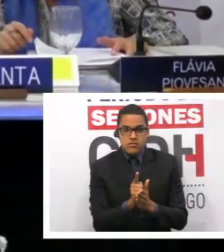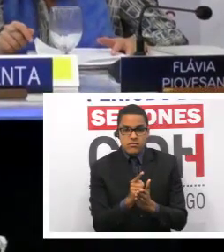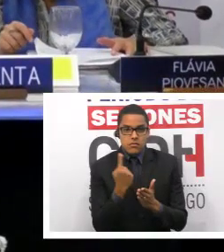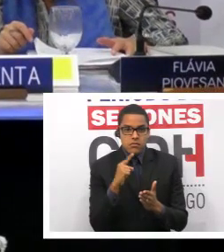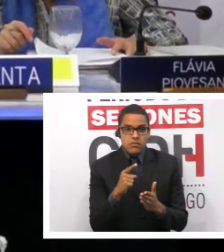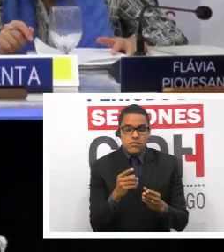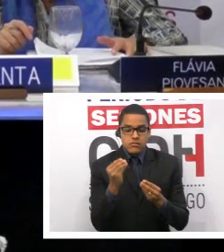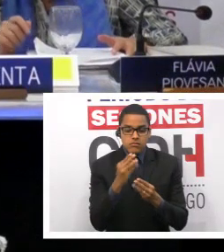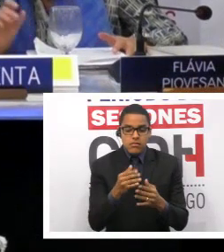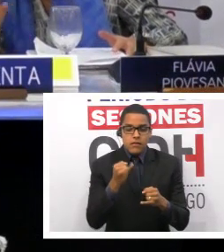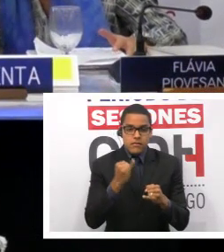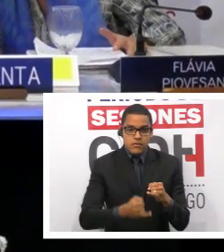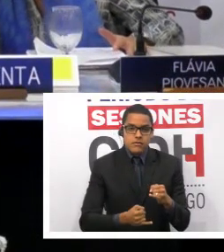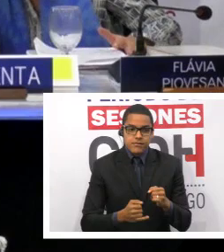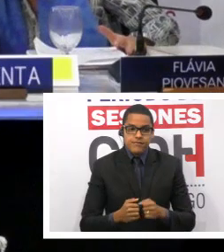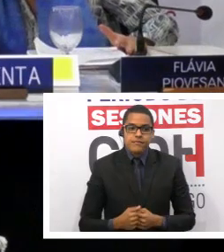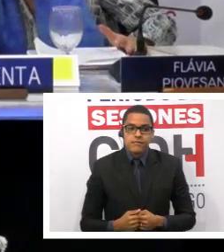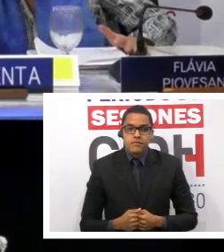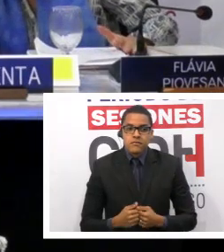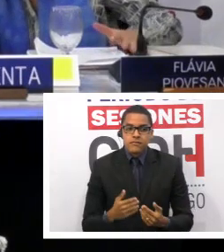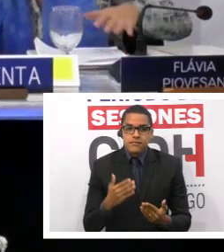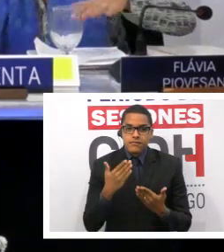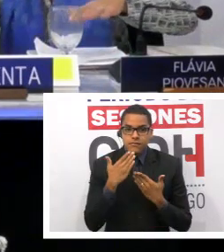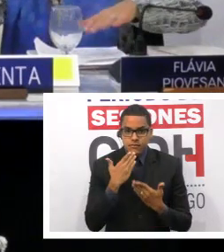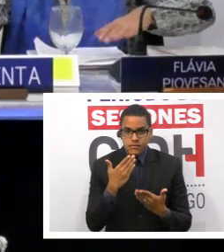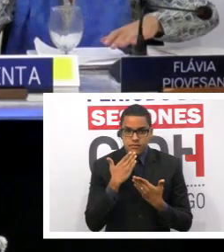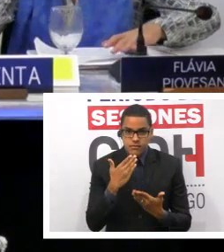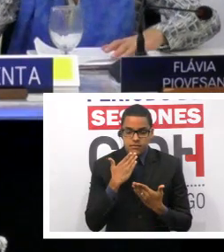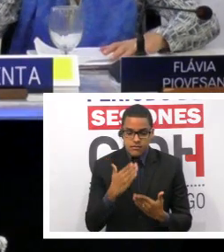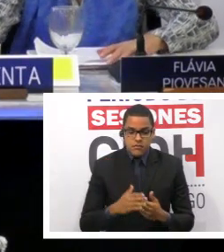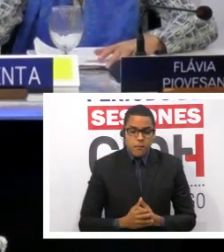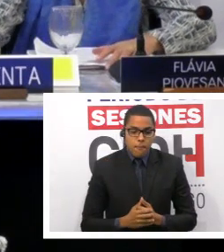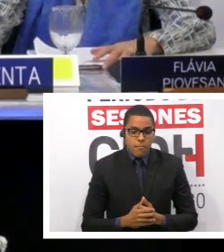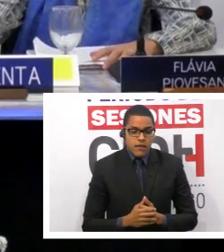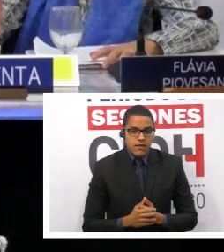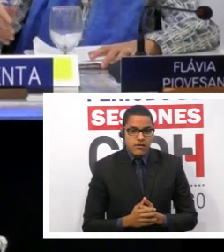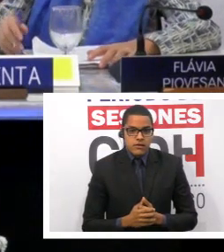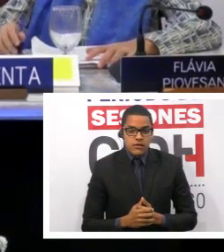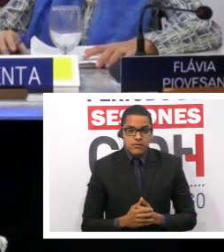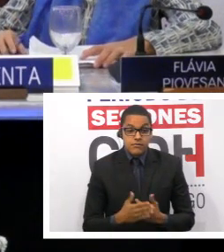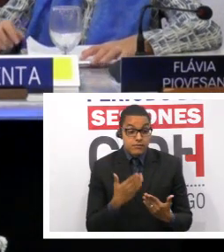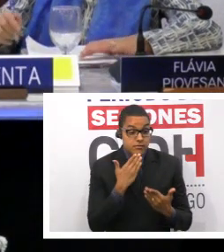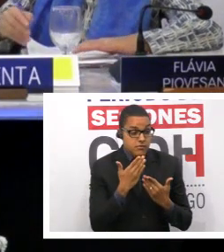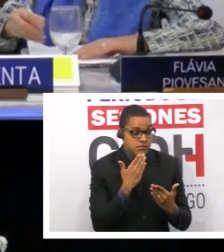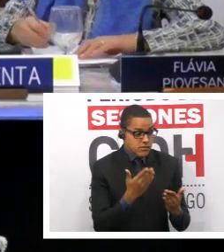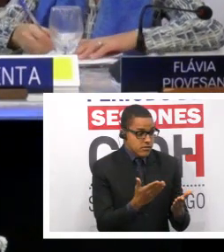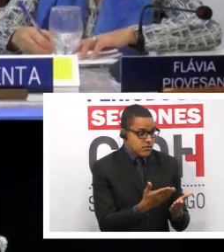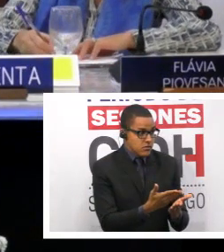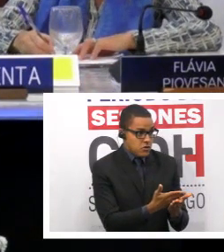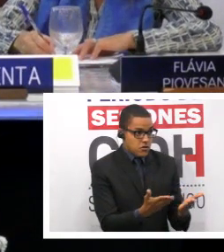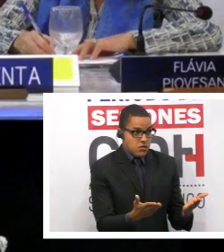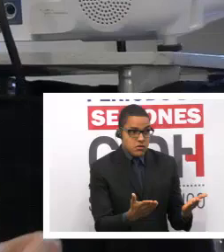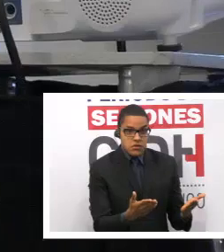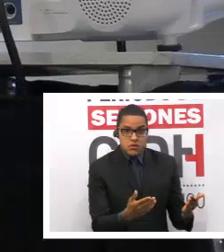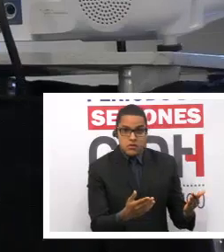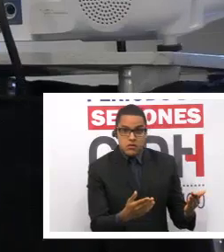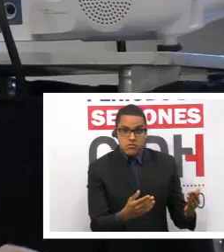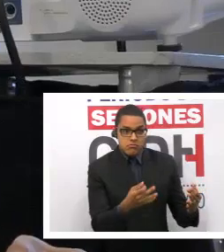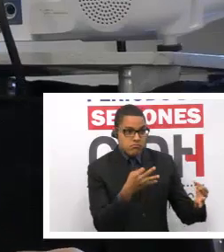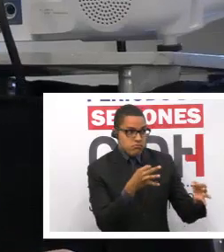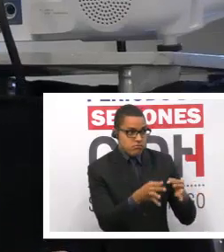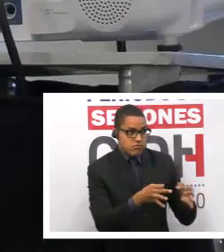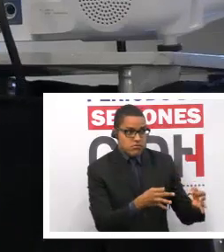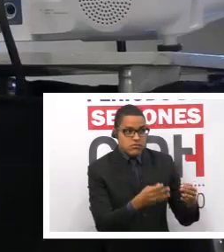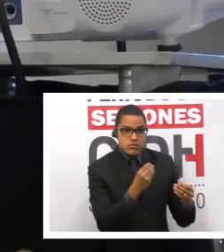muchas gracias a la comisión por los comentarios por las consideraciones están sustantivas y tan acertadas